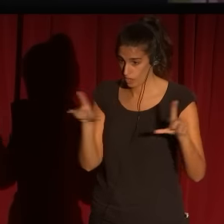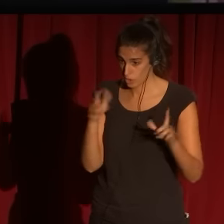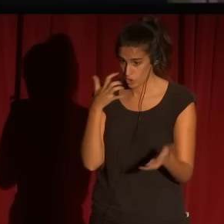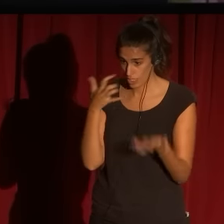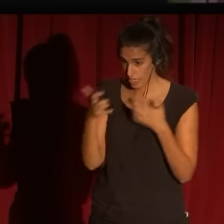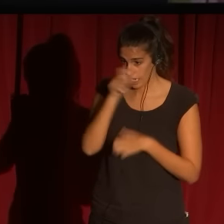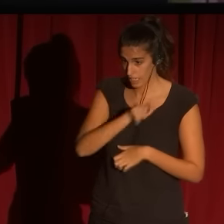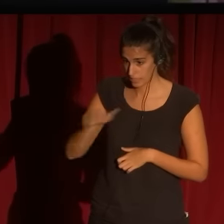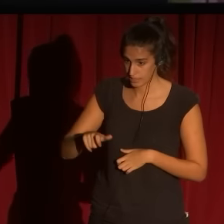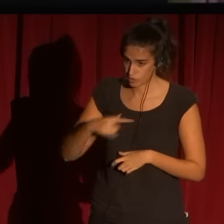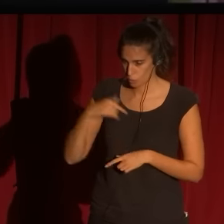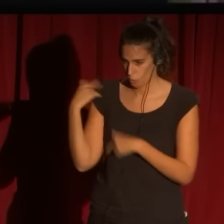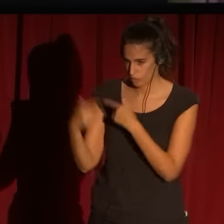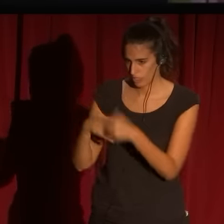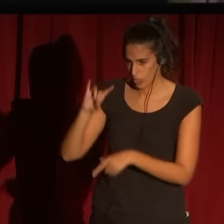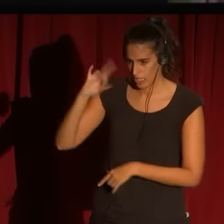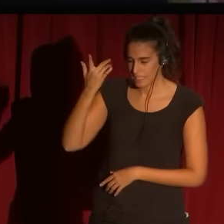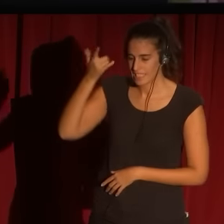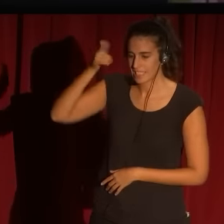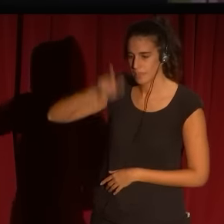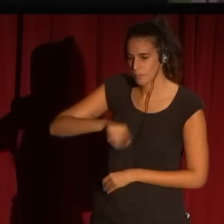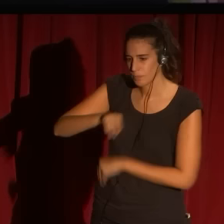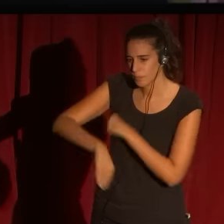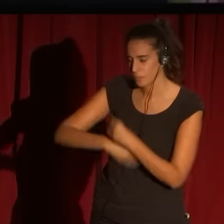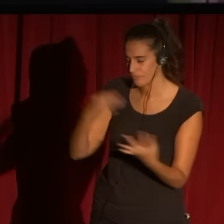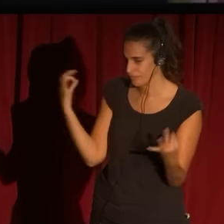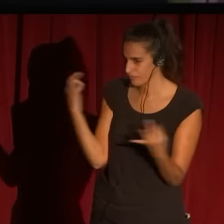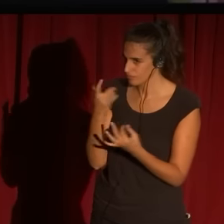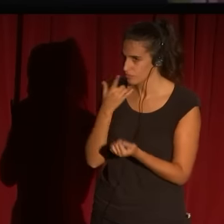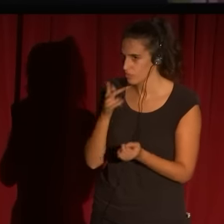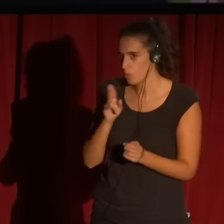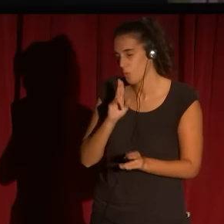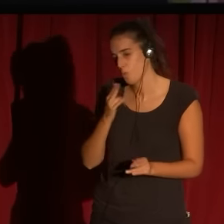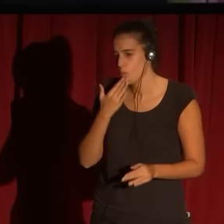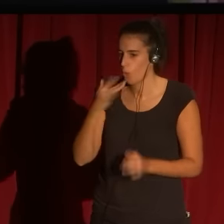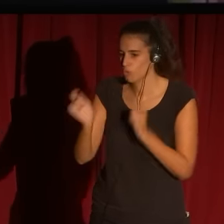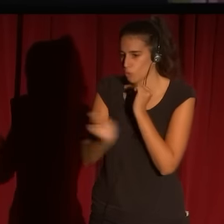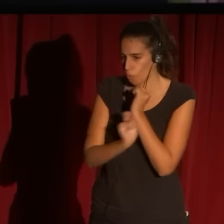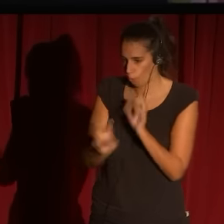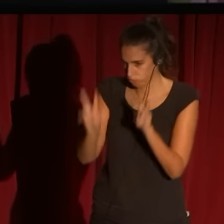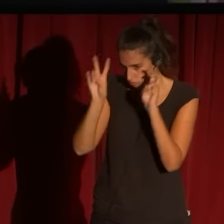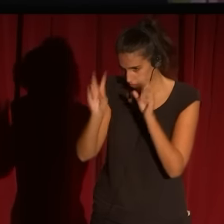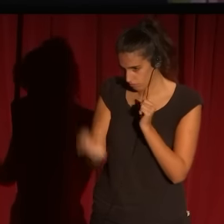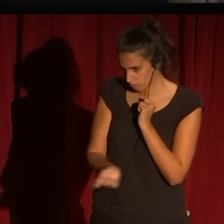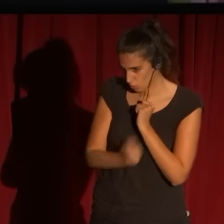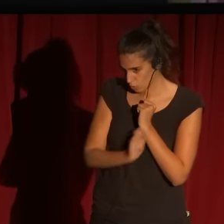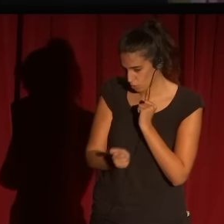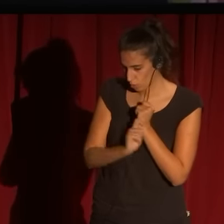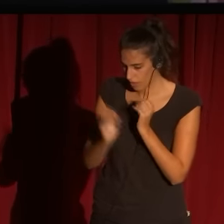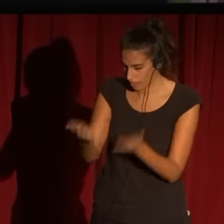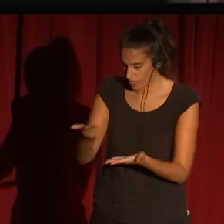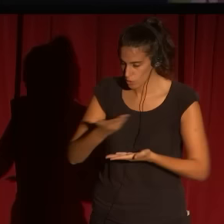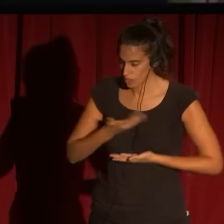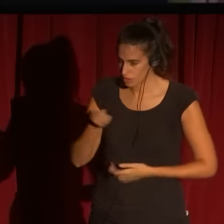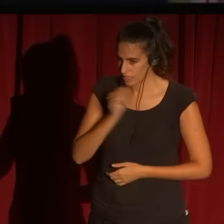esta tradición idealista ellos también utilizan el el truco llamémosle de hacernos de de de ayudarnos